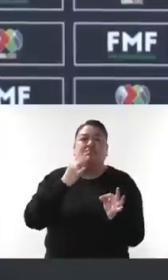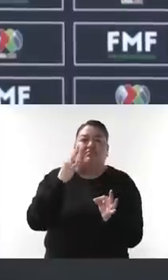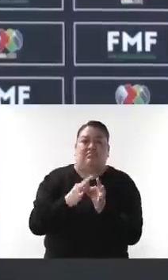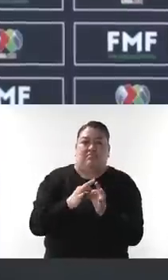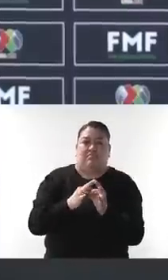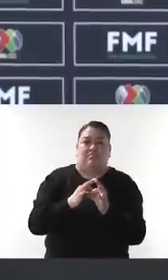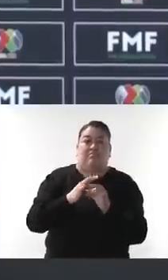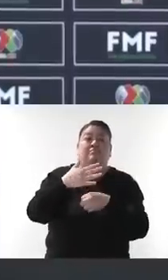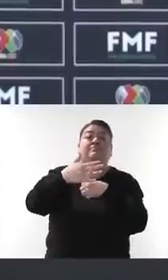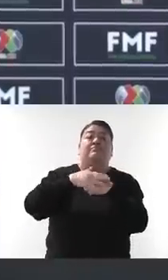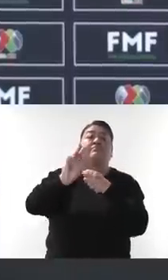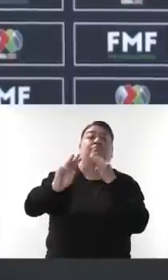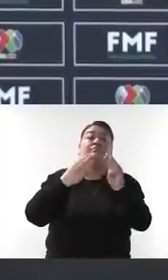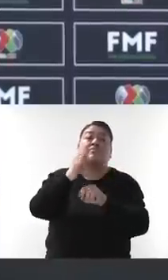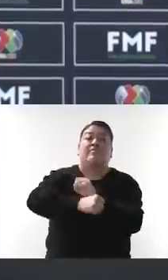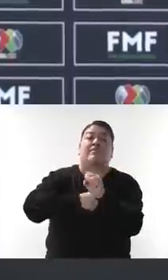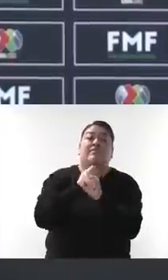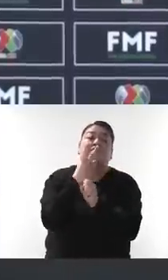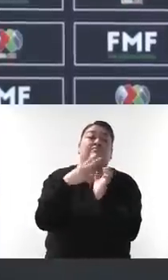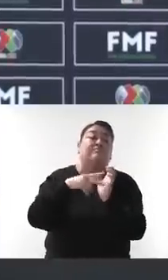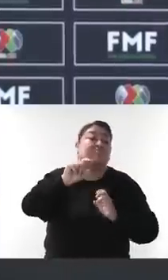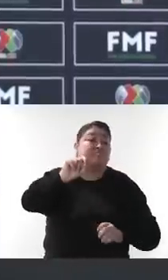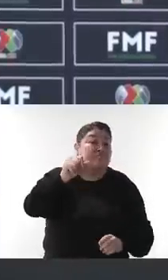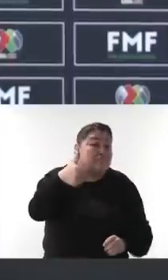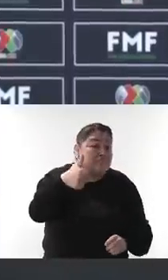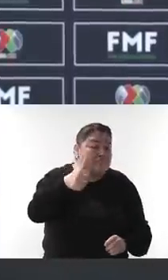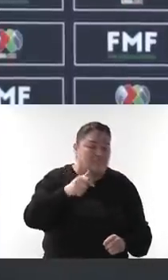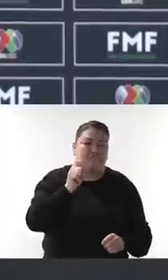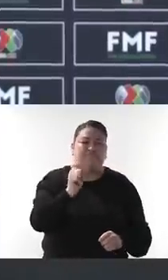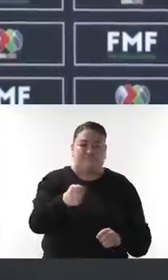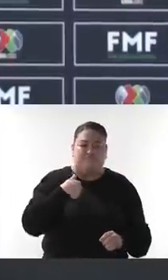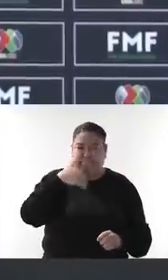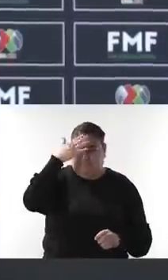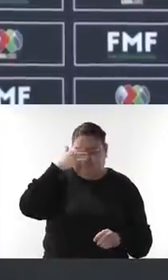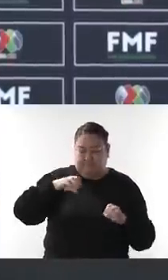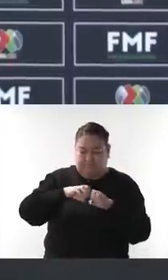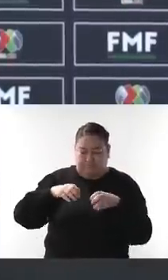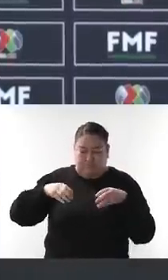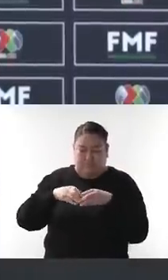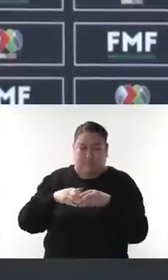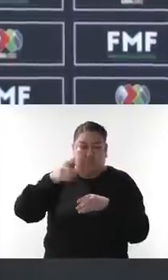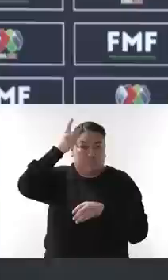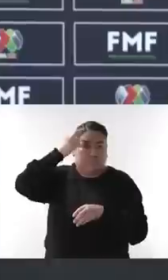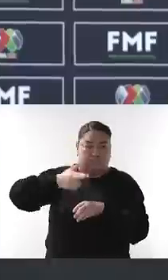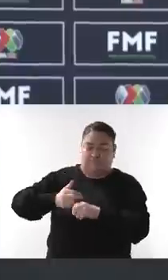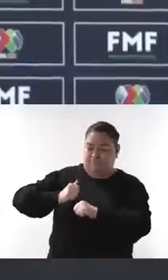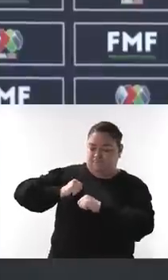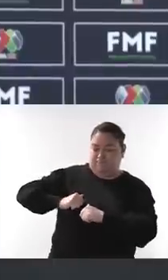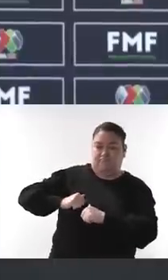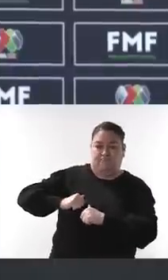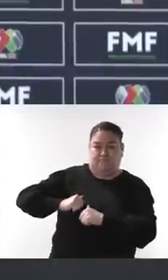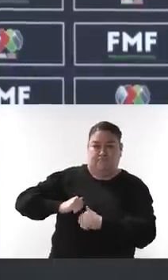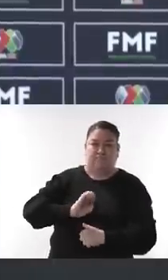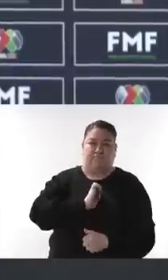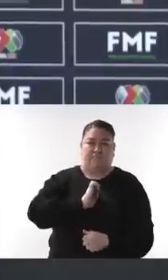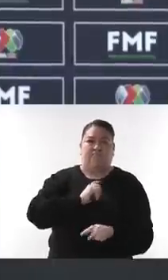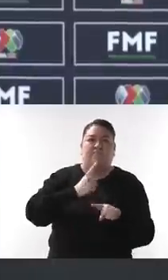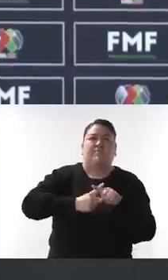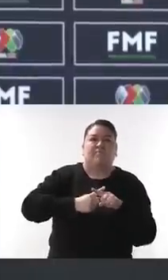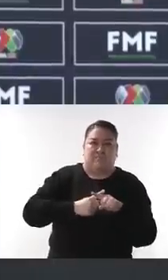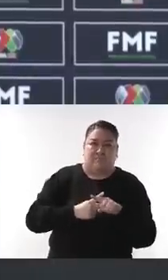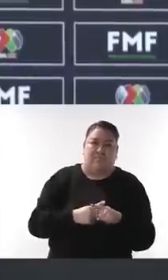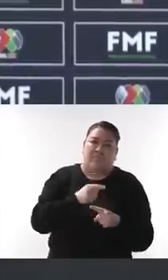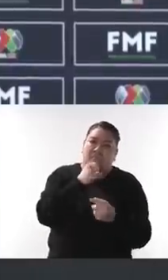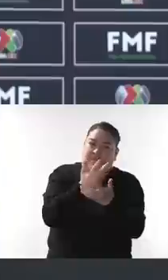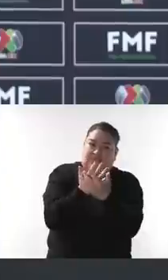al 2026. En cuanto al proceso de selección del director técnico, este es un espacio que lo